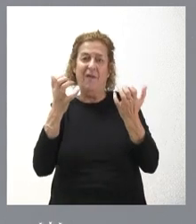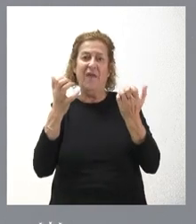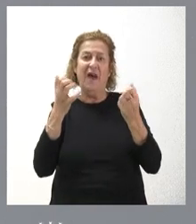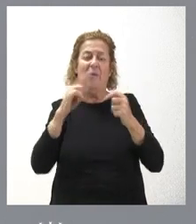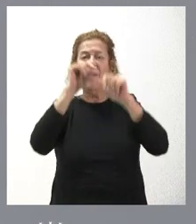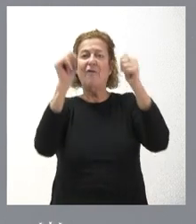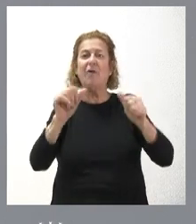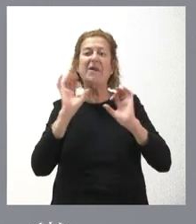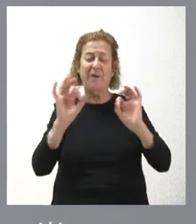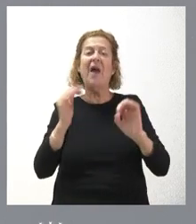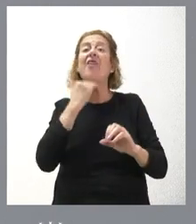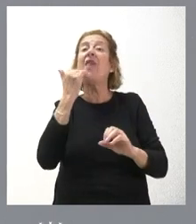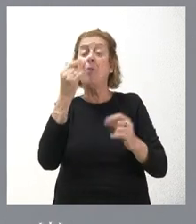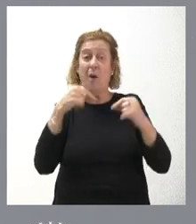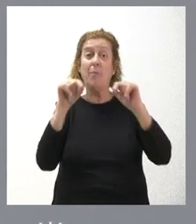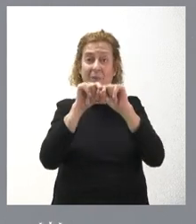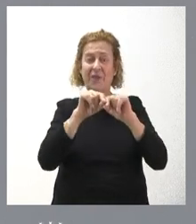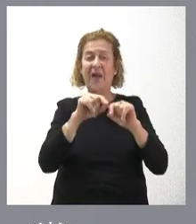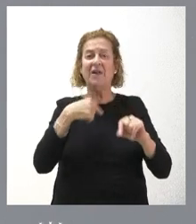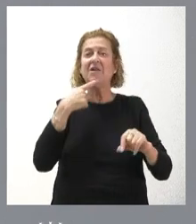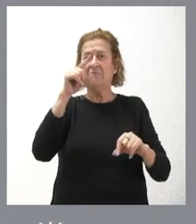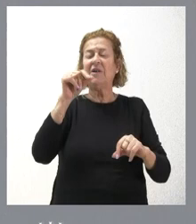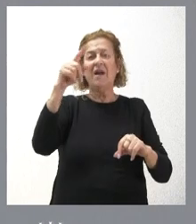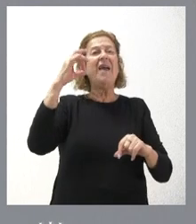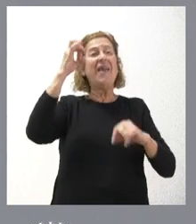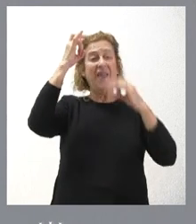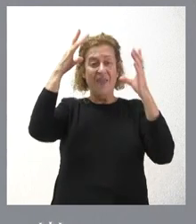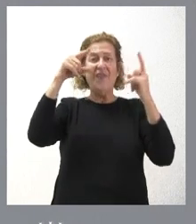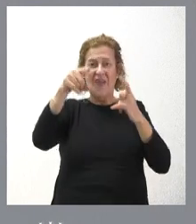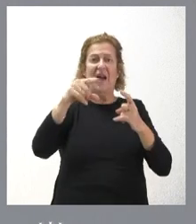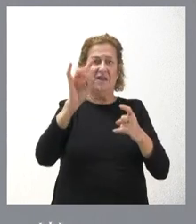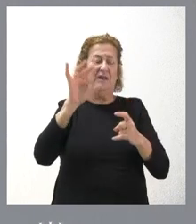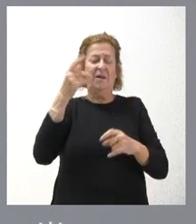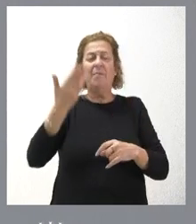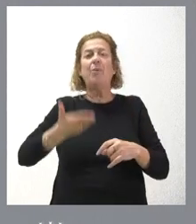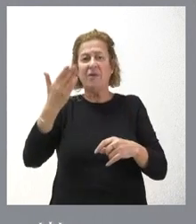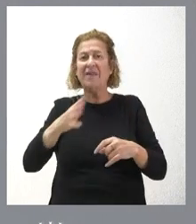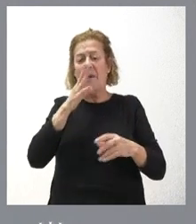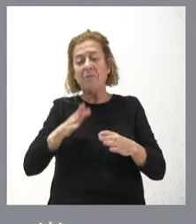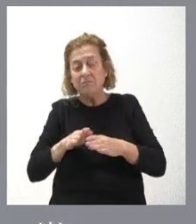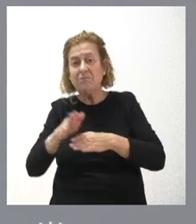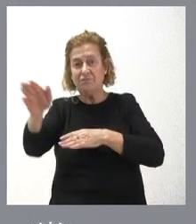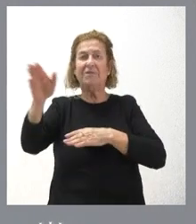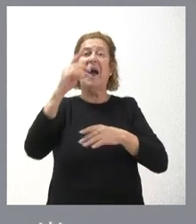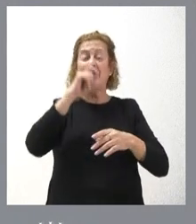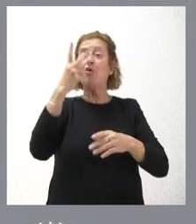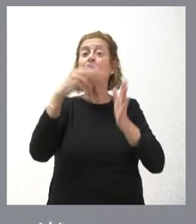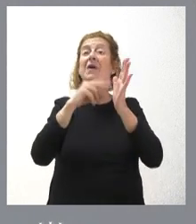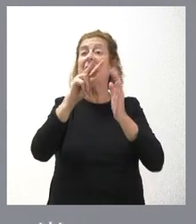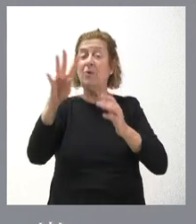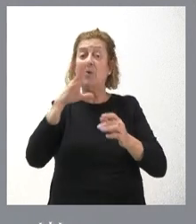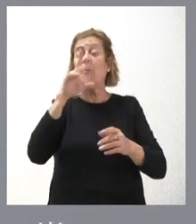la la provincia de Zamora y por tanto sí que le reitero esta idea que nosotros es básico en este año 2024 avanzar en esta dirección que es doble por un lado en el caso de